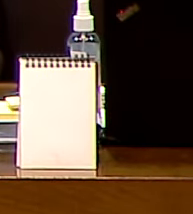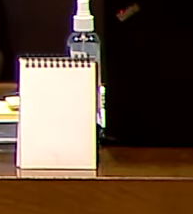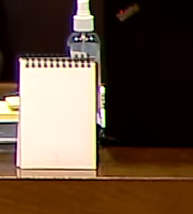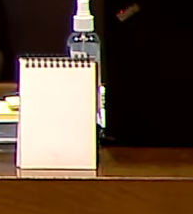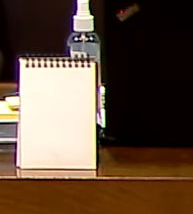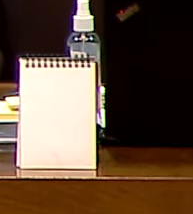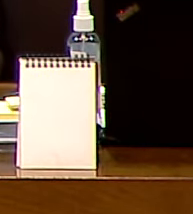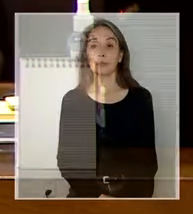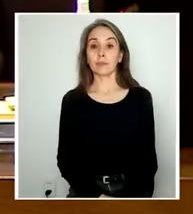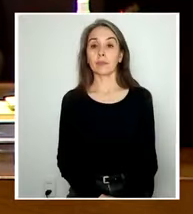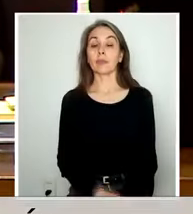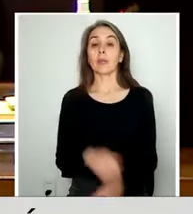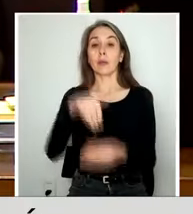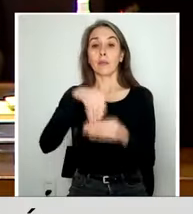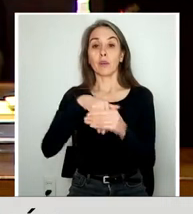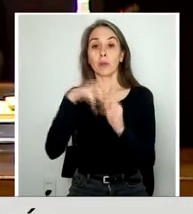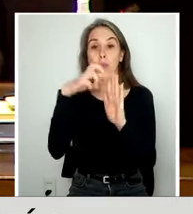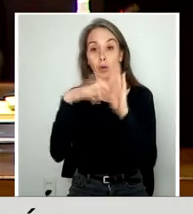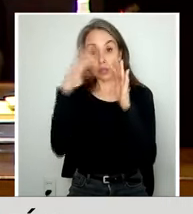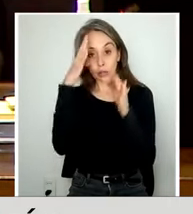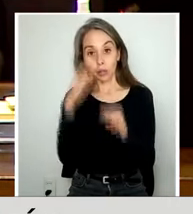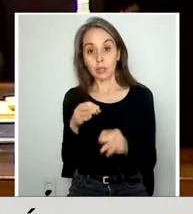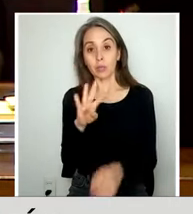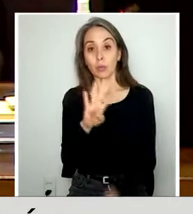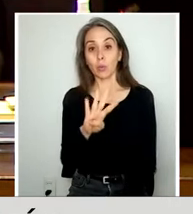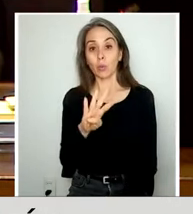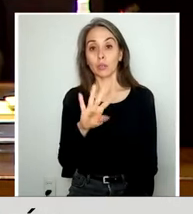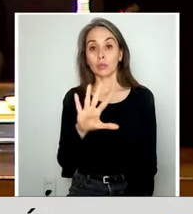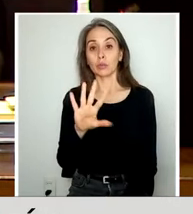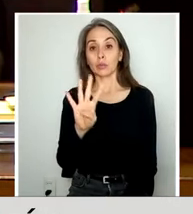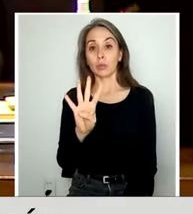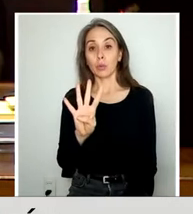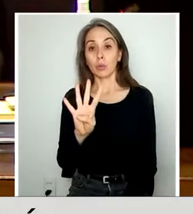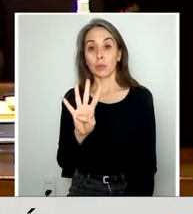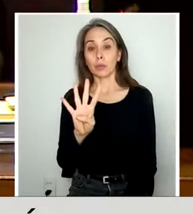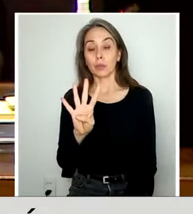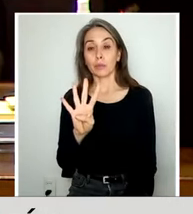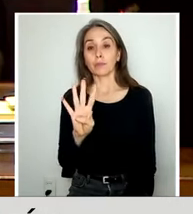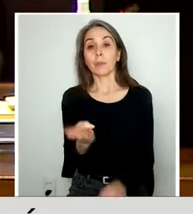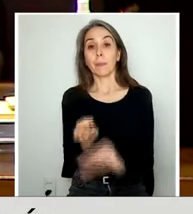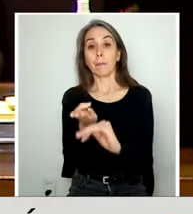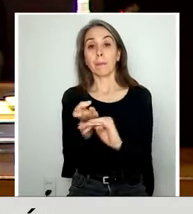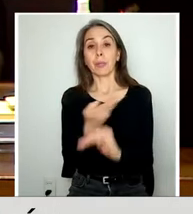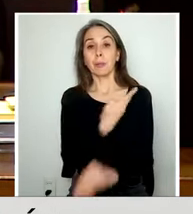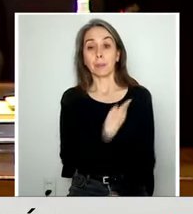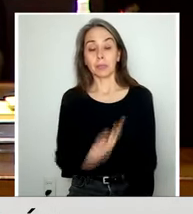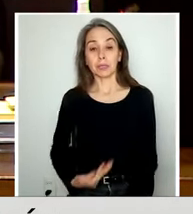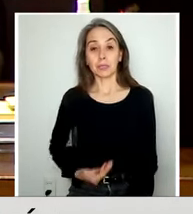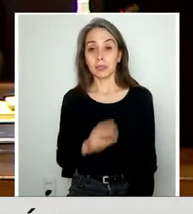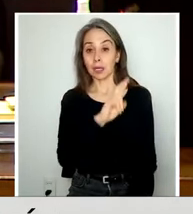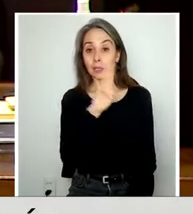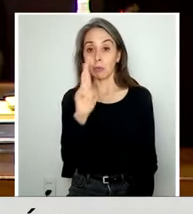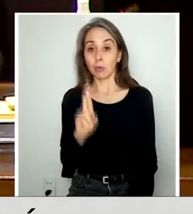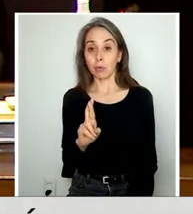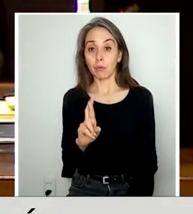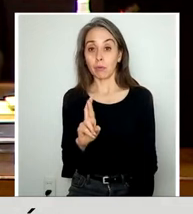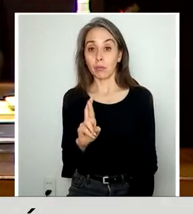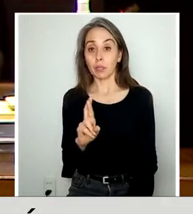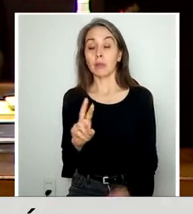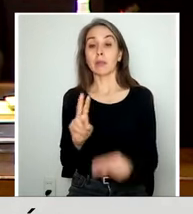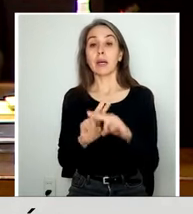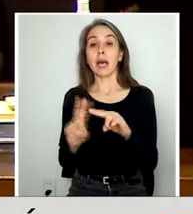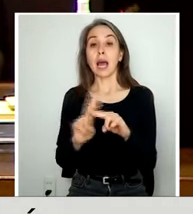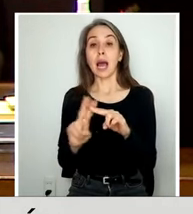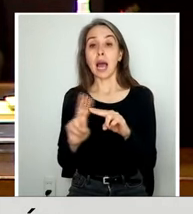en votación la resolución número 454 que solicita su excelencia el presidente de la república implementar una